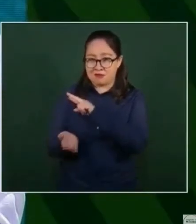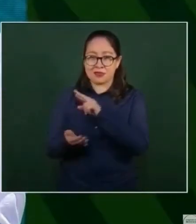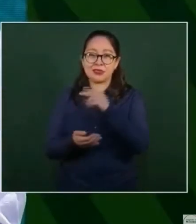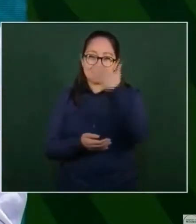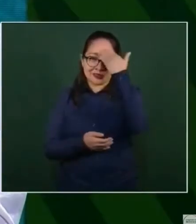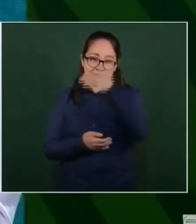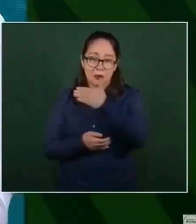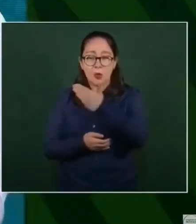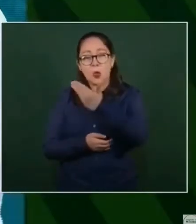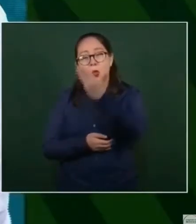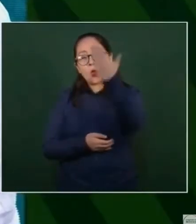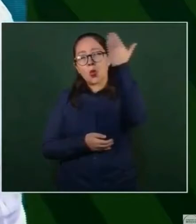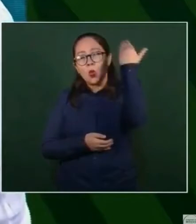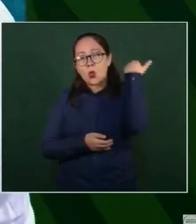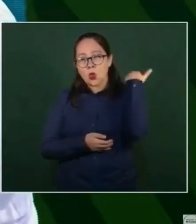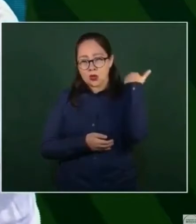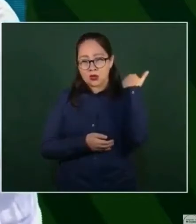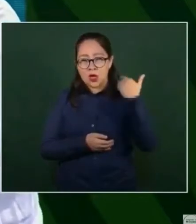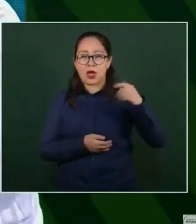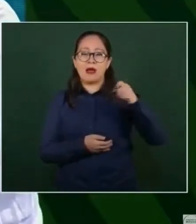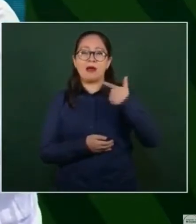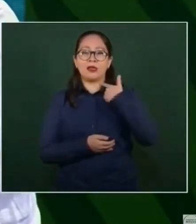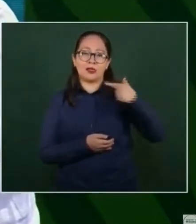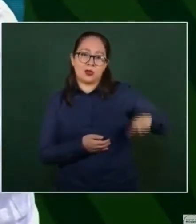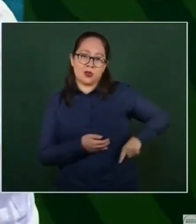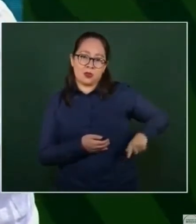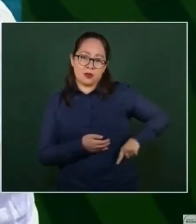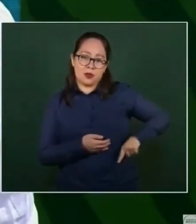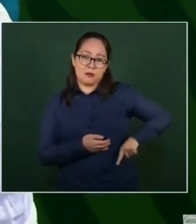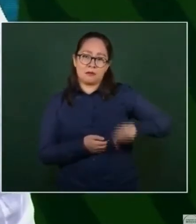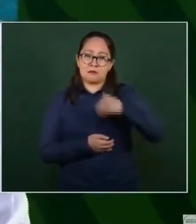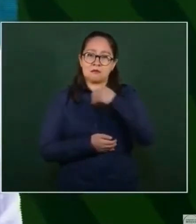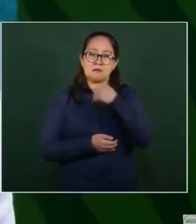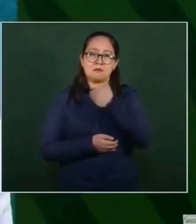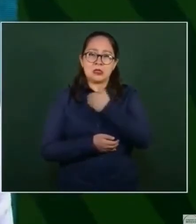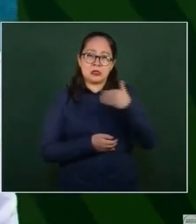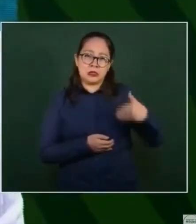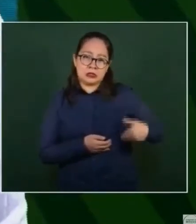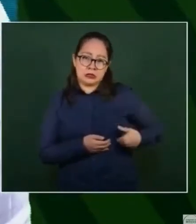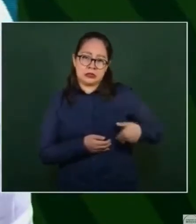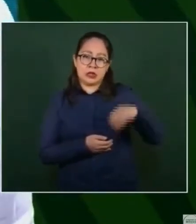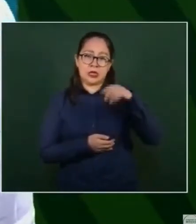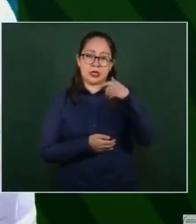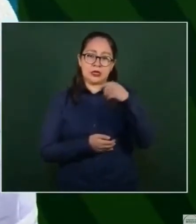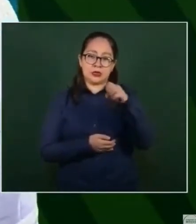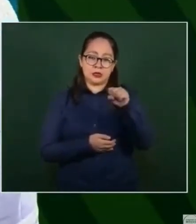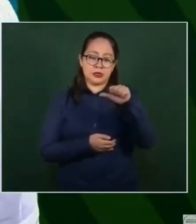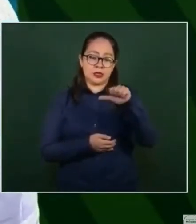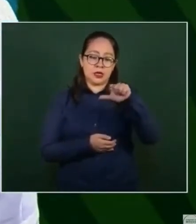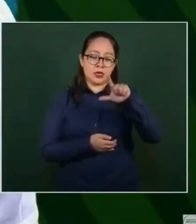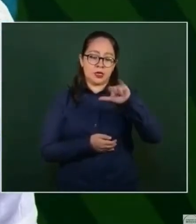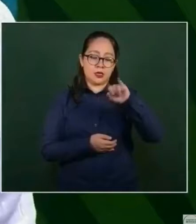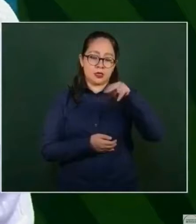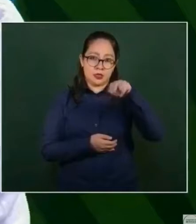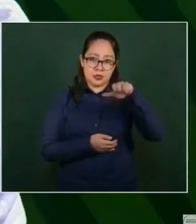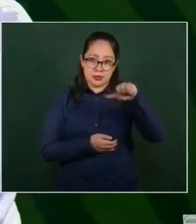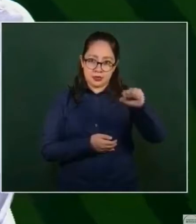desde el gobierno de Salinas, porque ahí